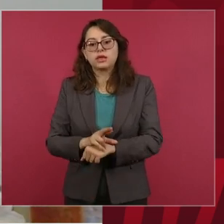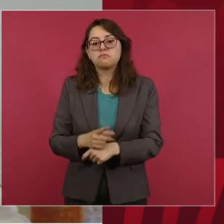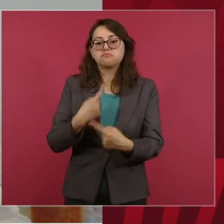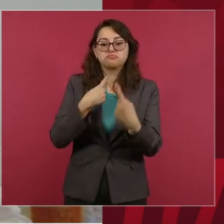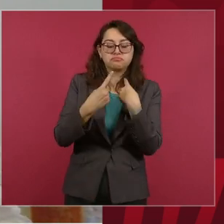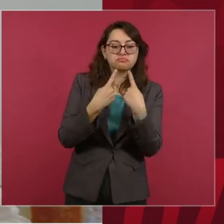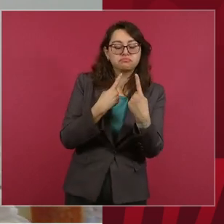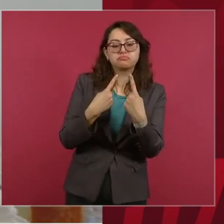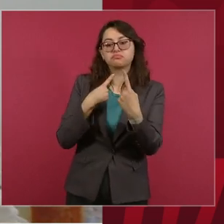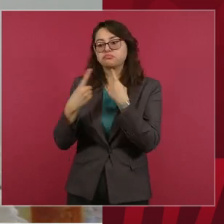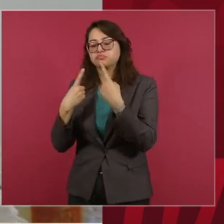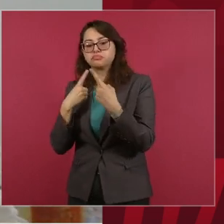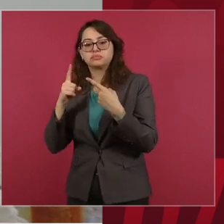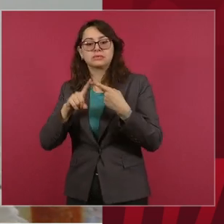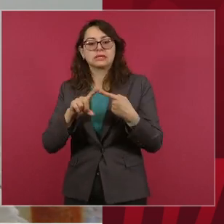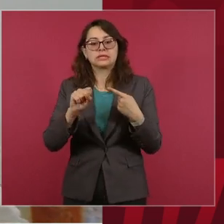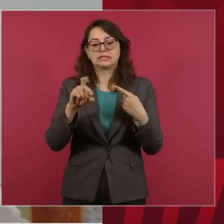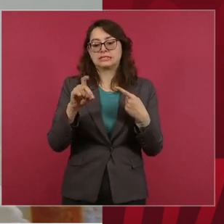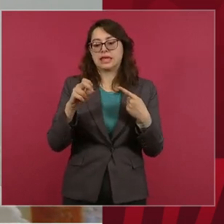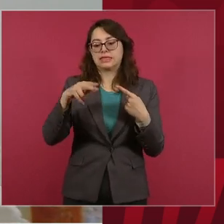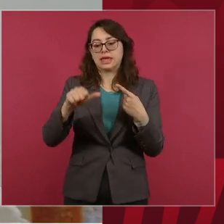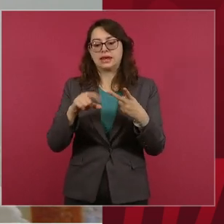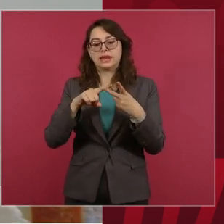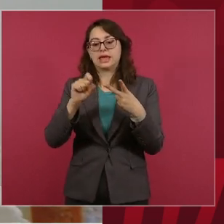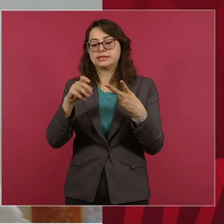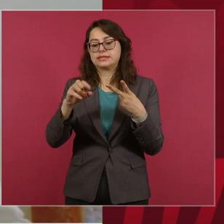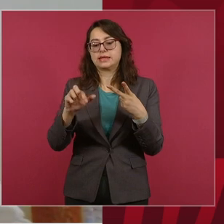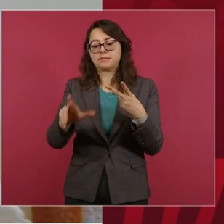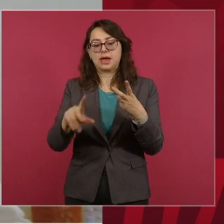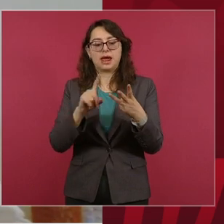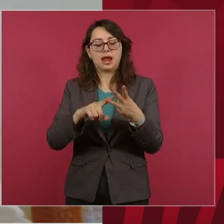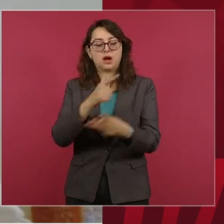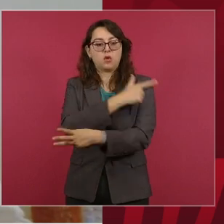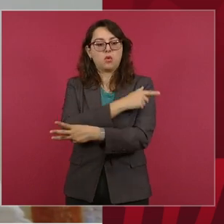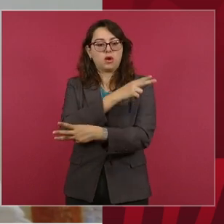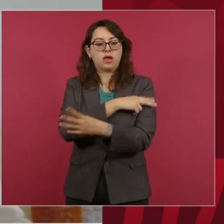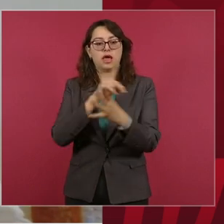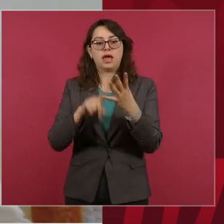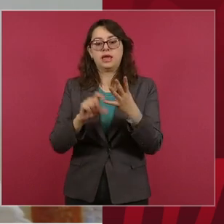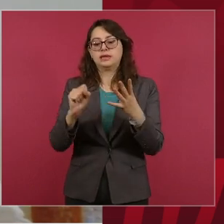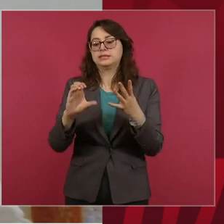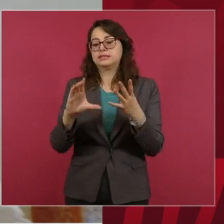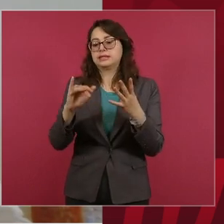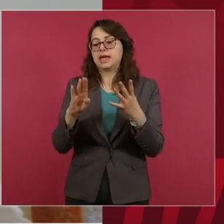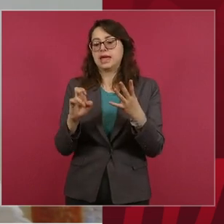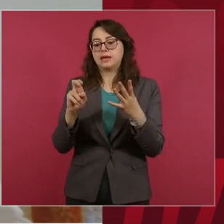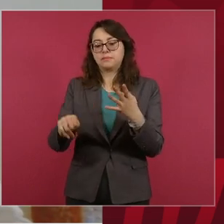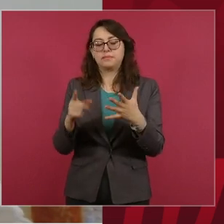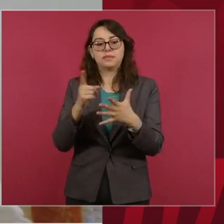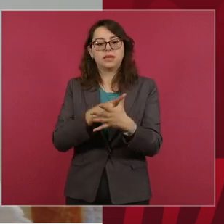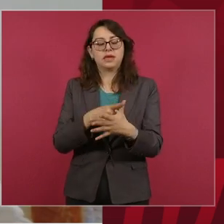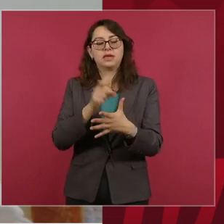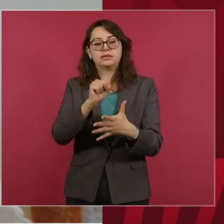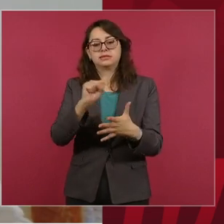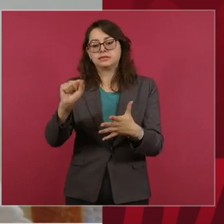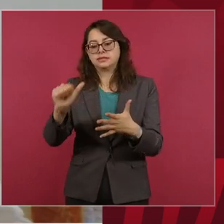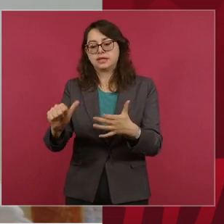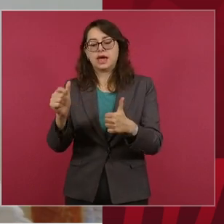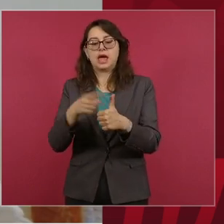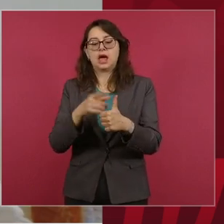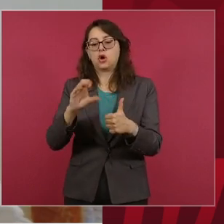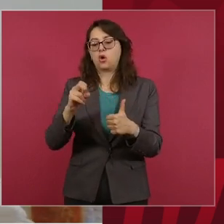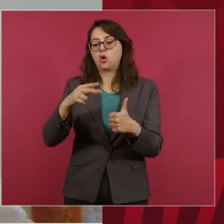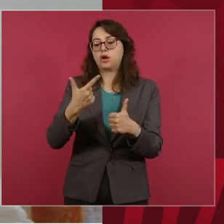encabezada por la Sedena, Marina, Guardia Nacional, Bienestar, Salud, Conagua, CFE, Pemex,